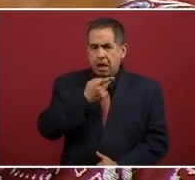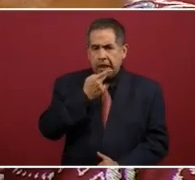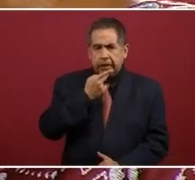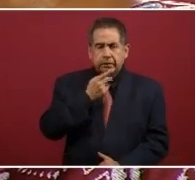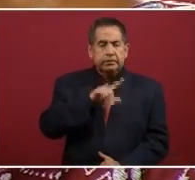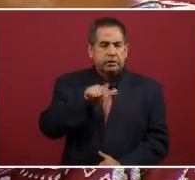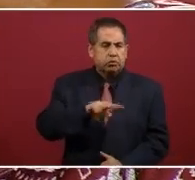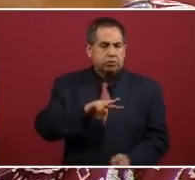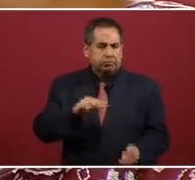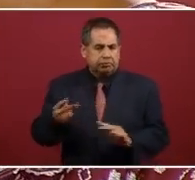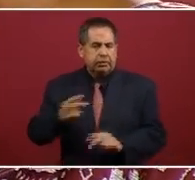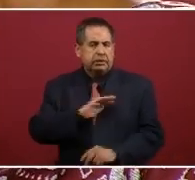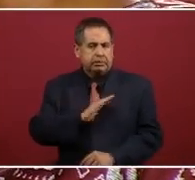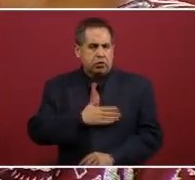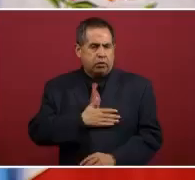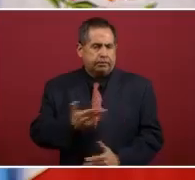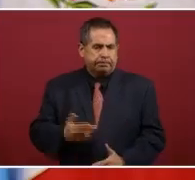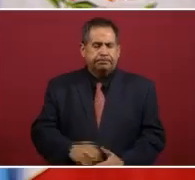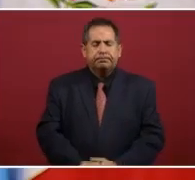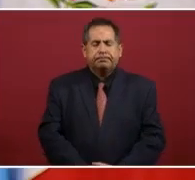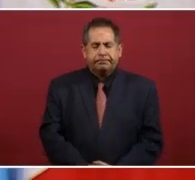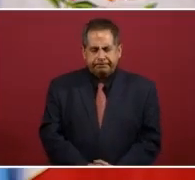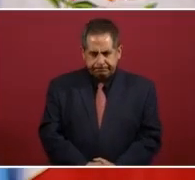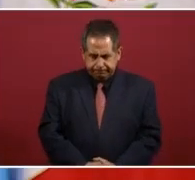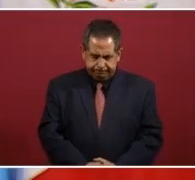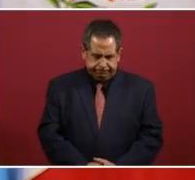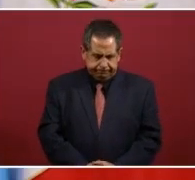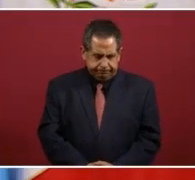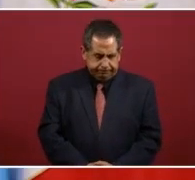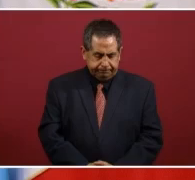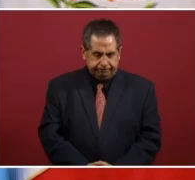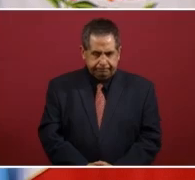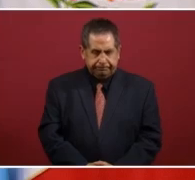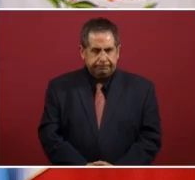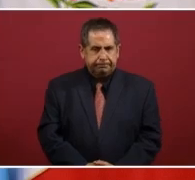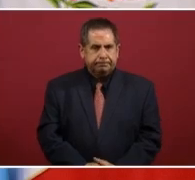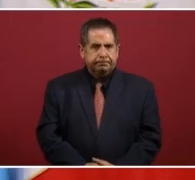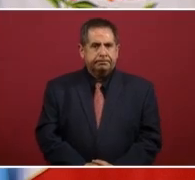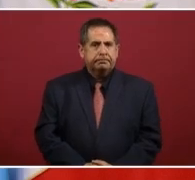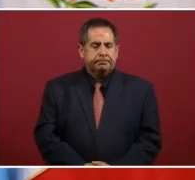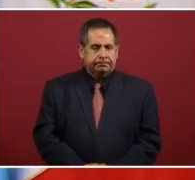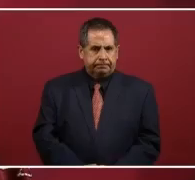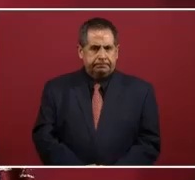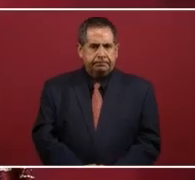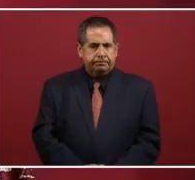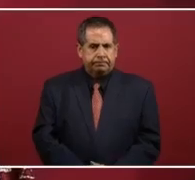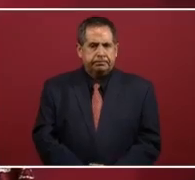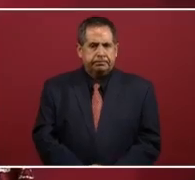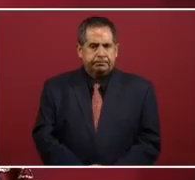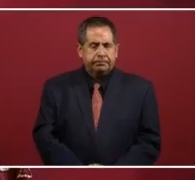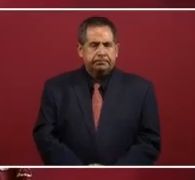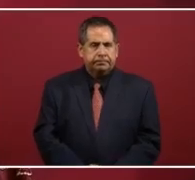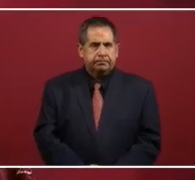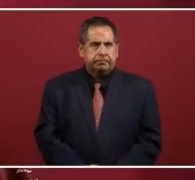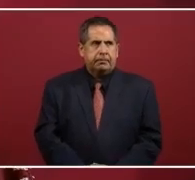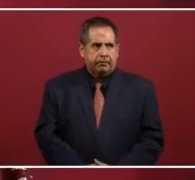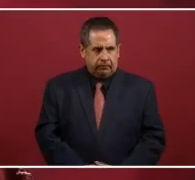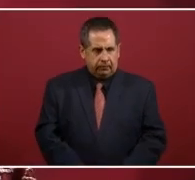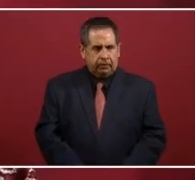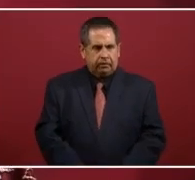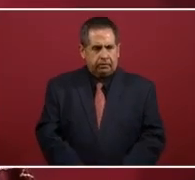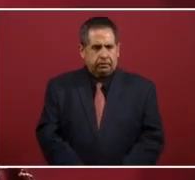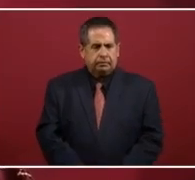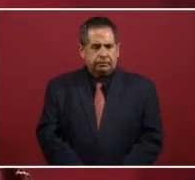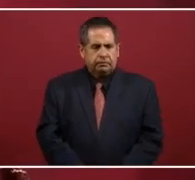other forms of violence against women. We recognize as international agencies that